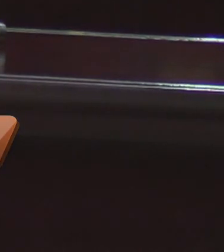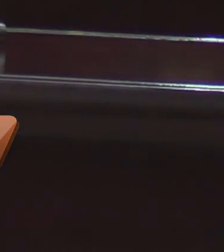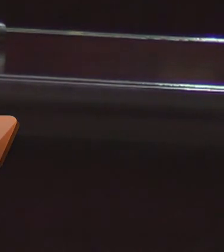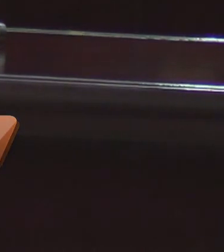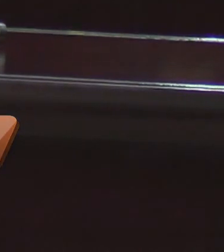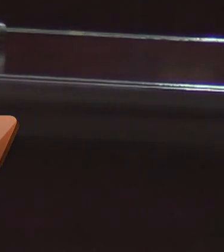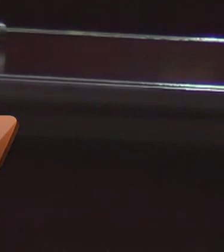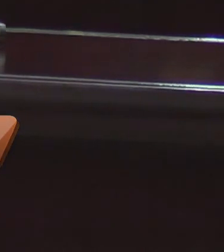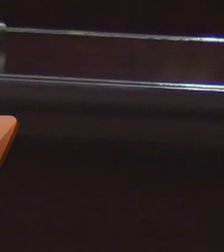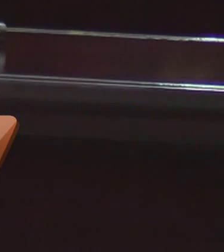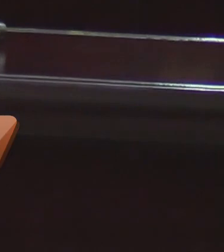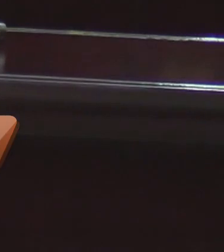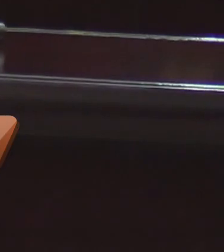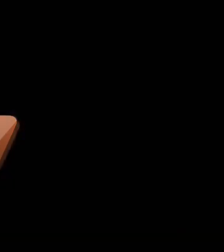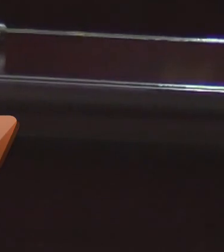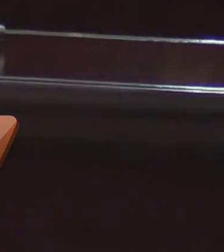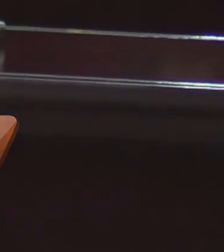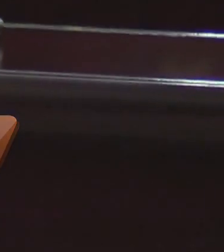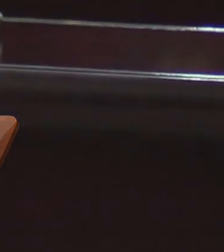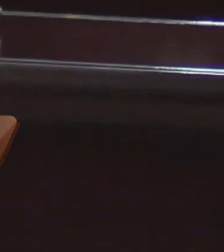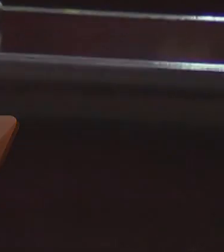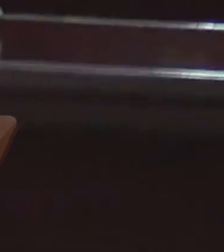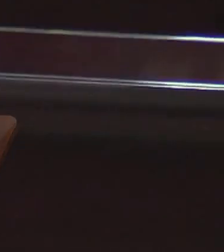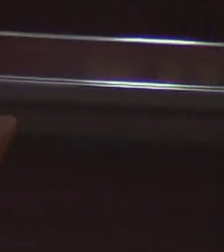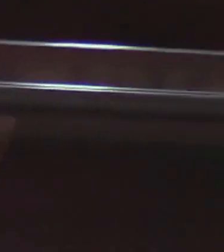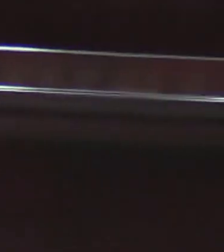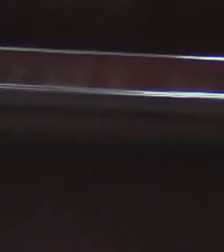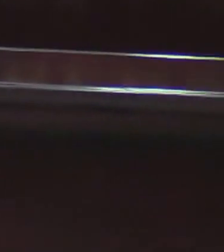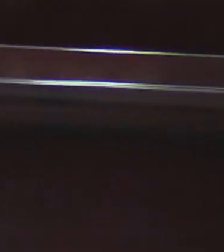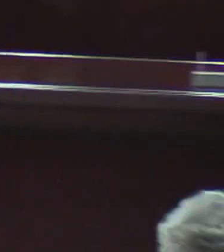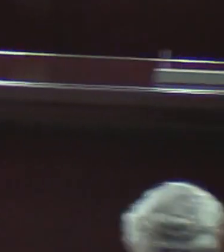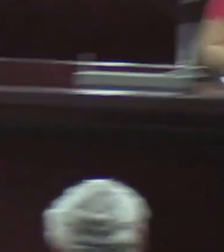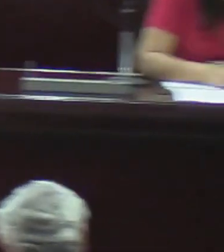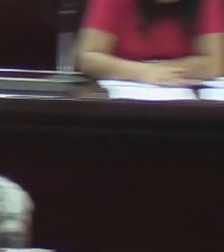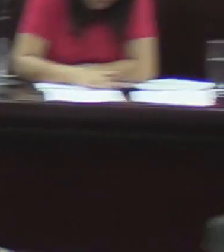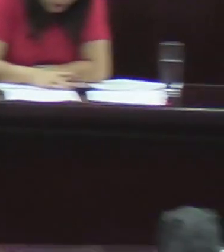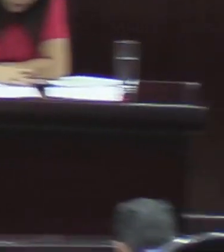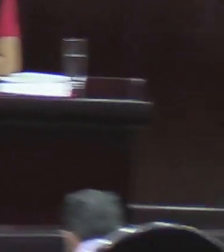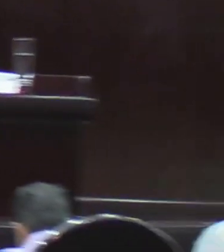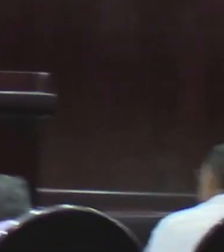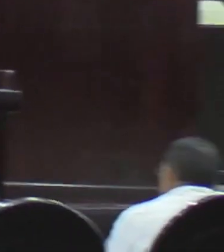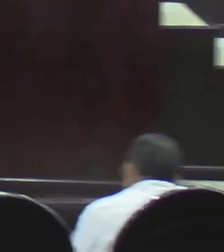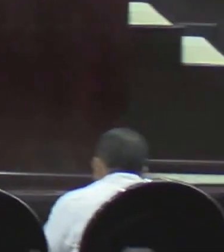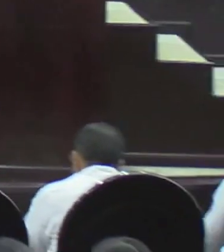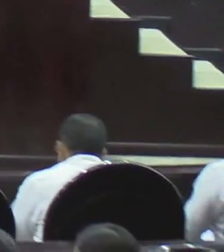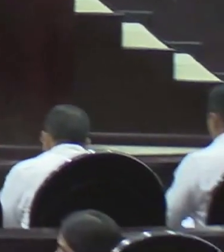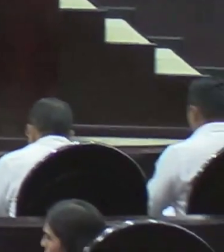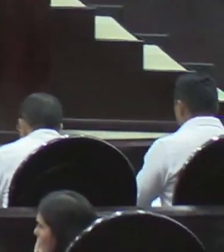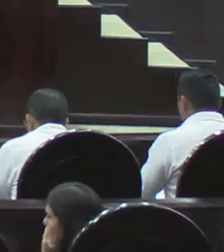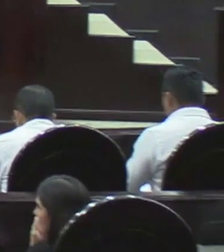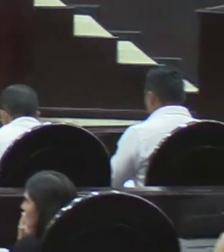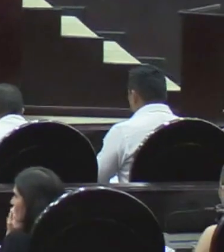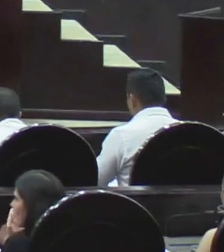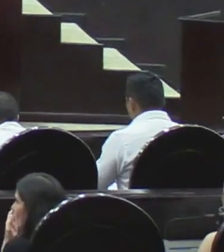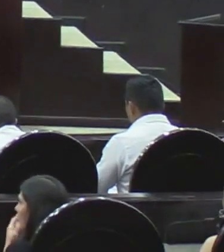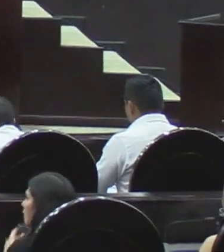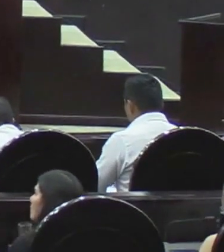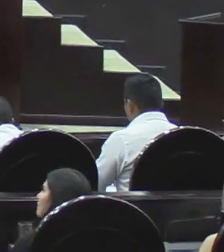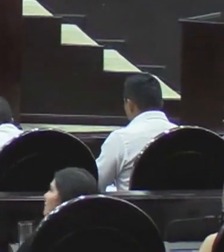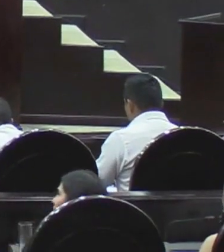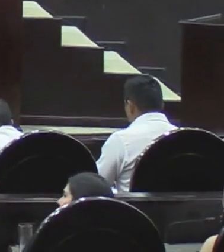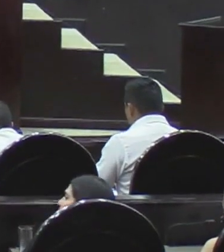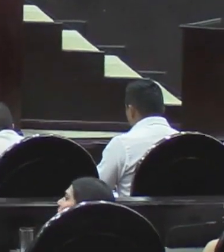de gobierno está leído el documento diputada presidenta Gracias diputada secretaria tnes a la comisión de